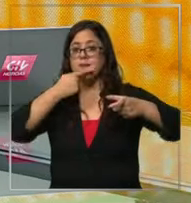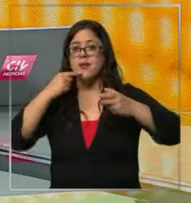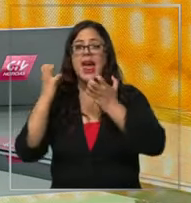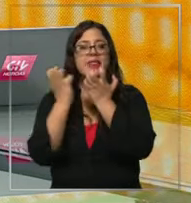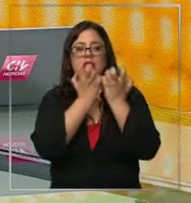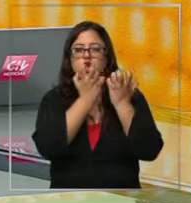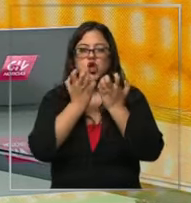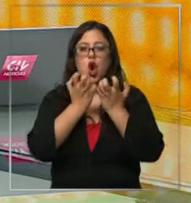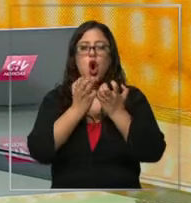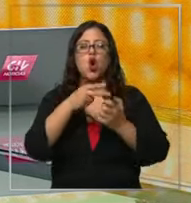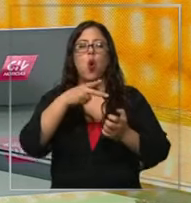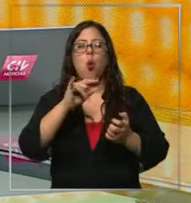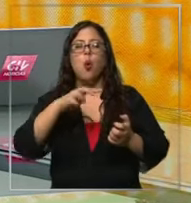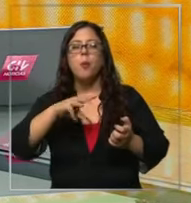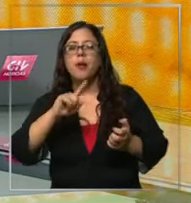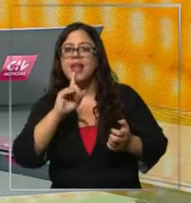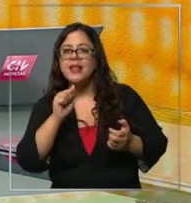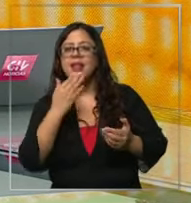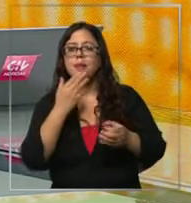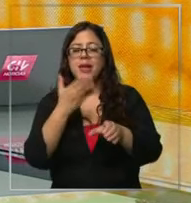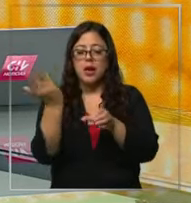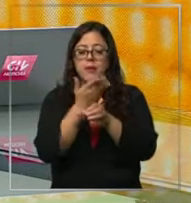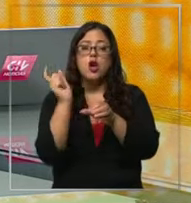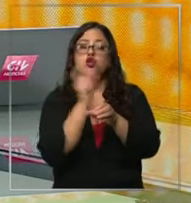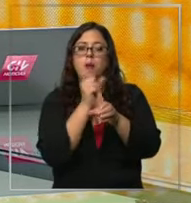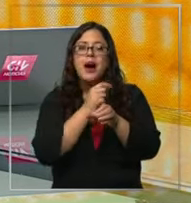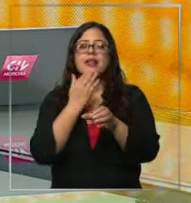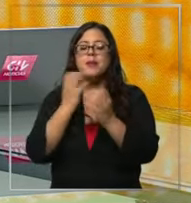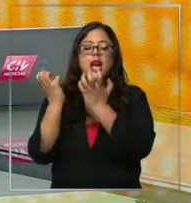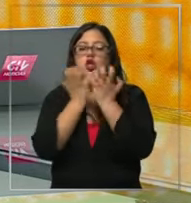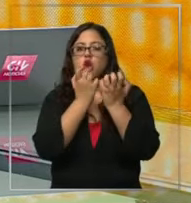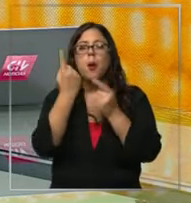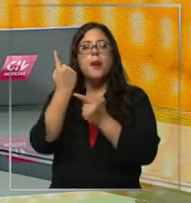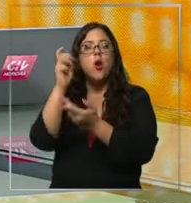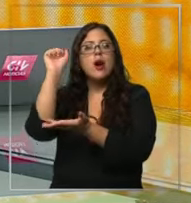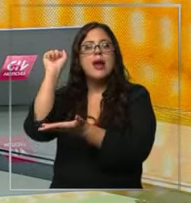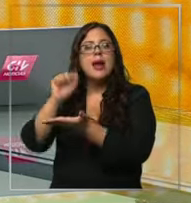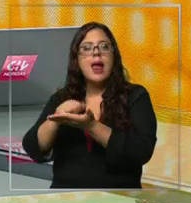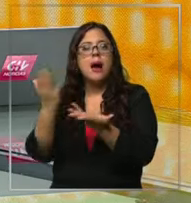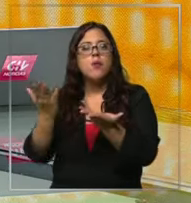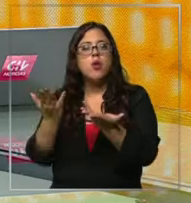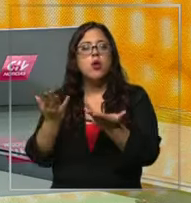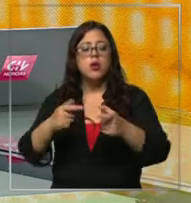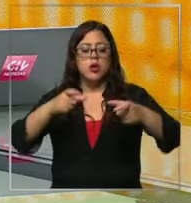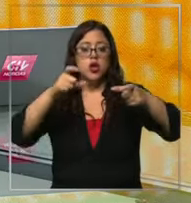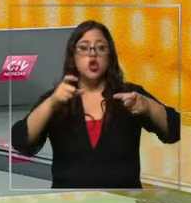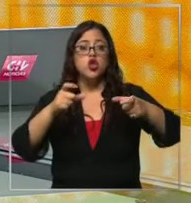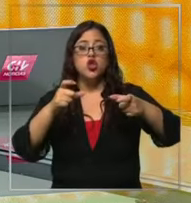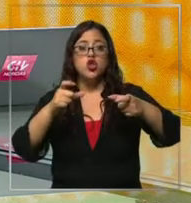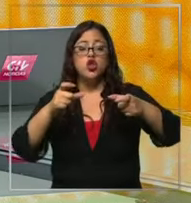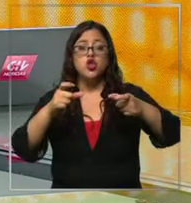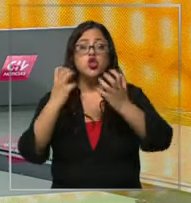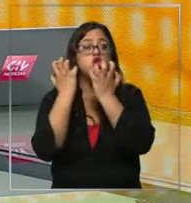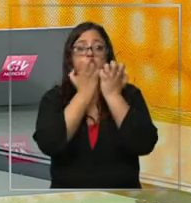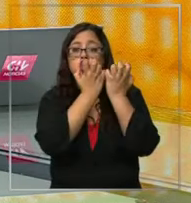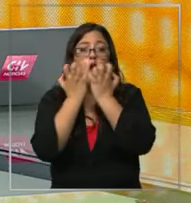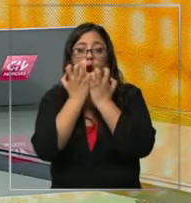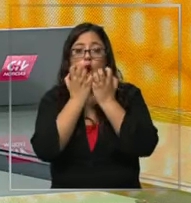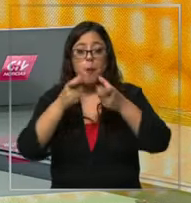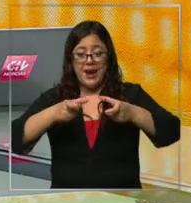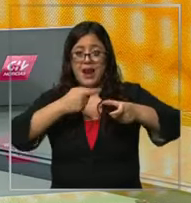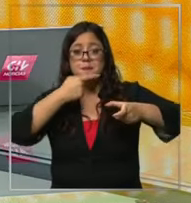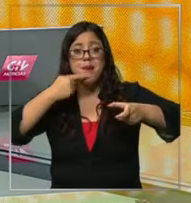la humita, el tomaticán, pero hay un reclamo. El choclo pastelero, que es el que se usa para esas preparaciones, está muy